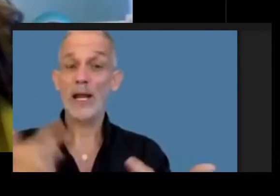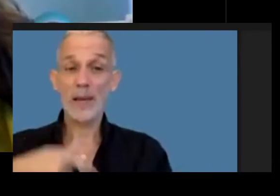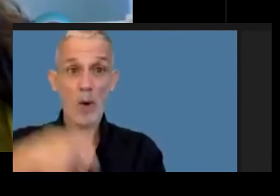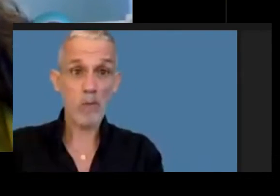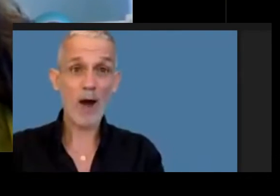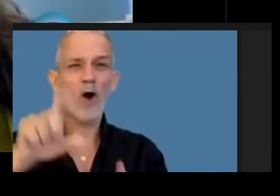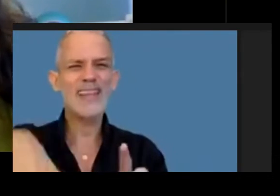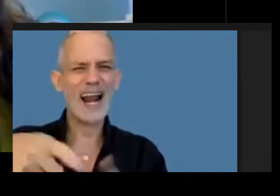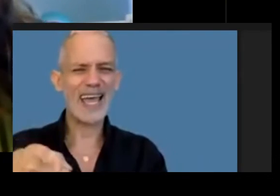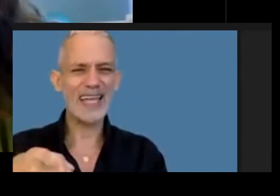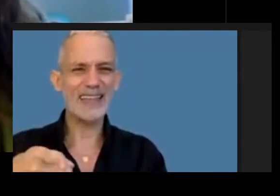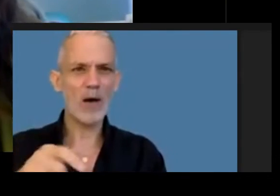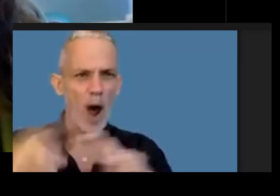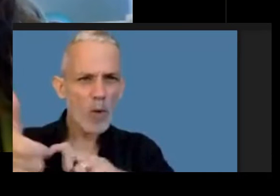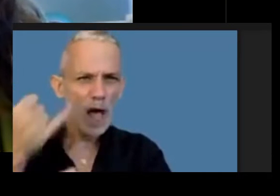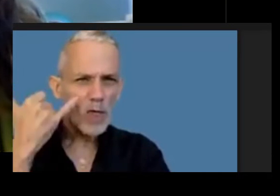¿se ajustó el monto?